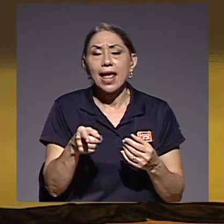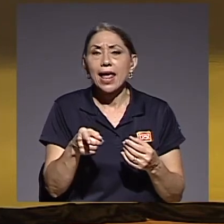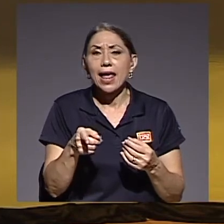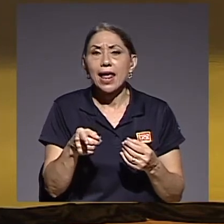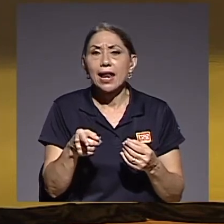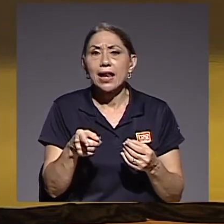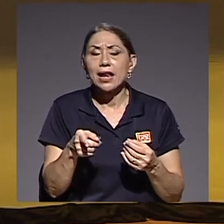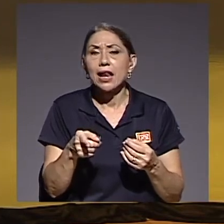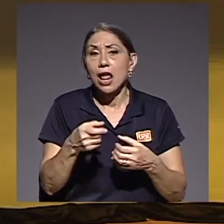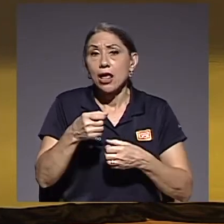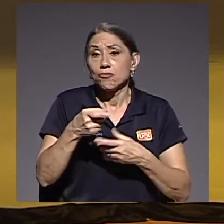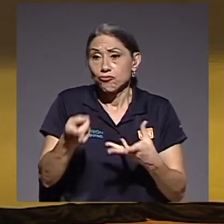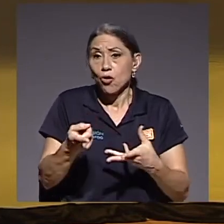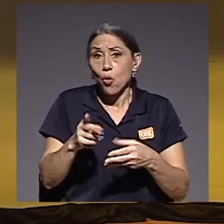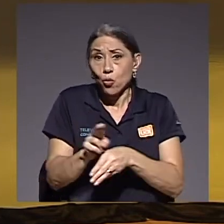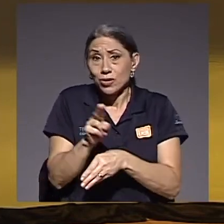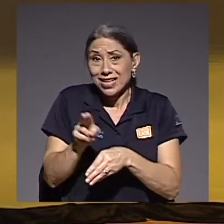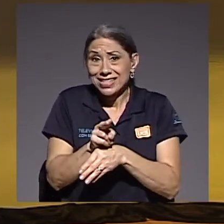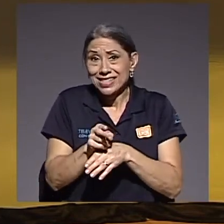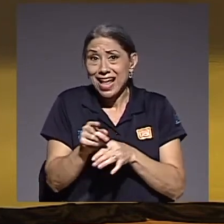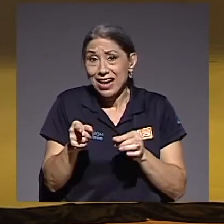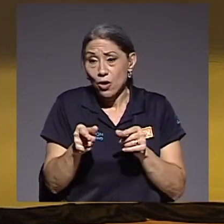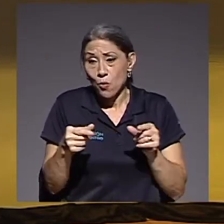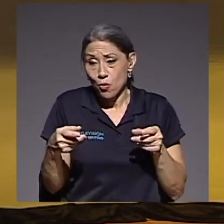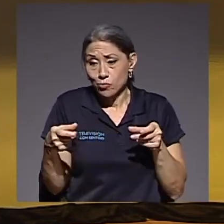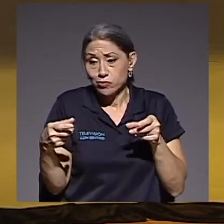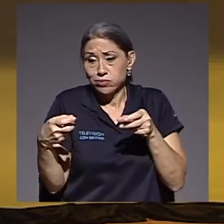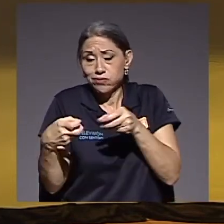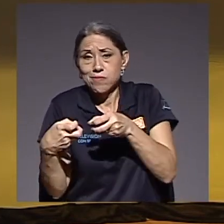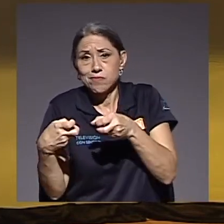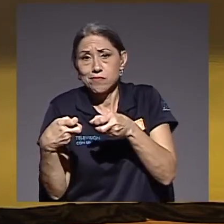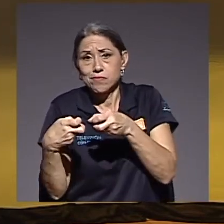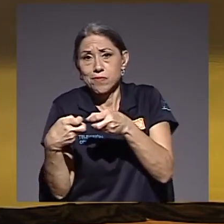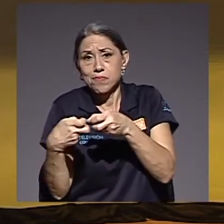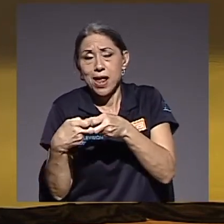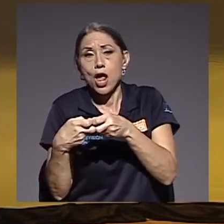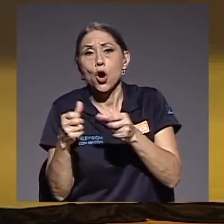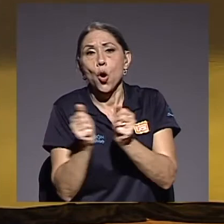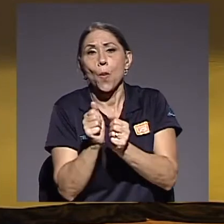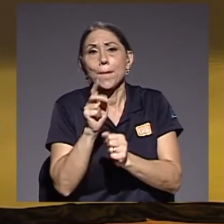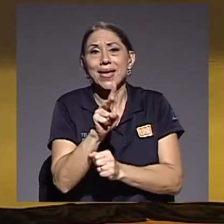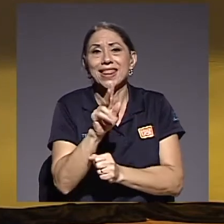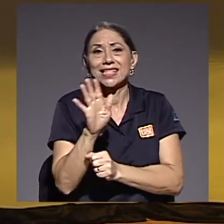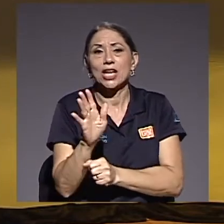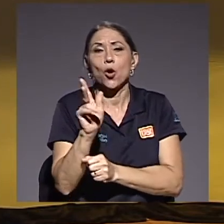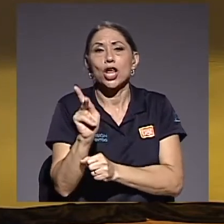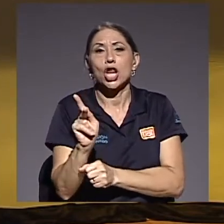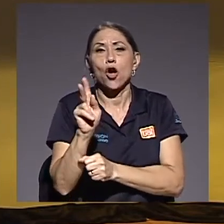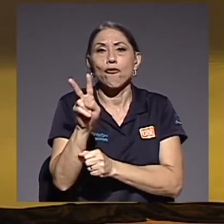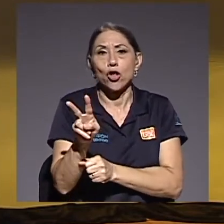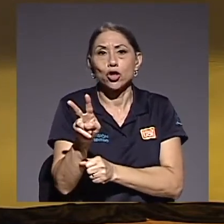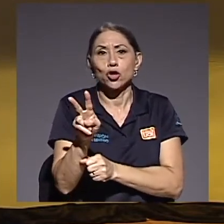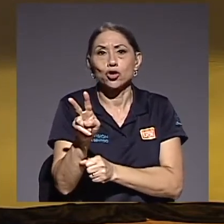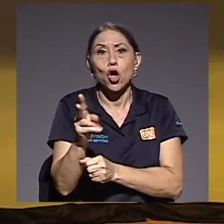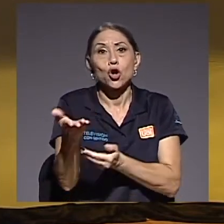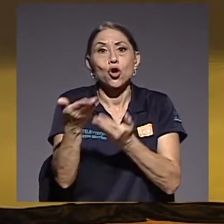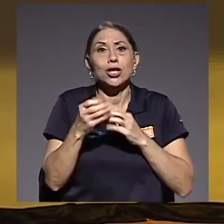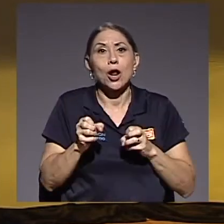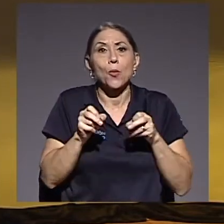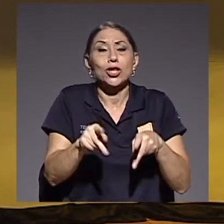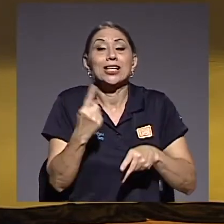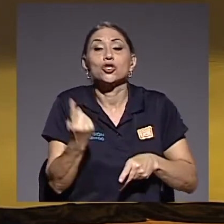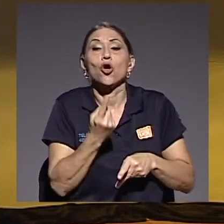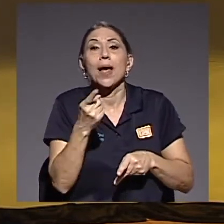el operar la alimentación con 25 kilovoltios nos da oportunidad de solo poner una subestación,